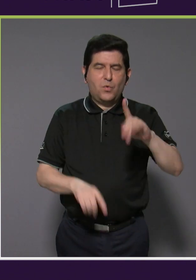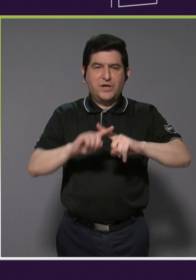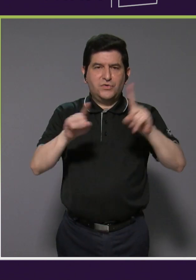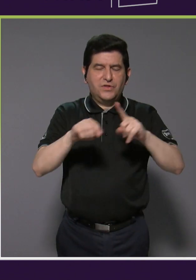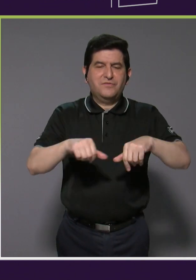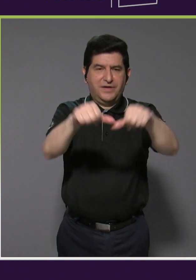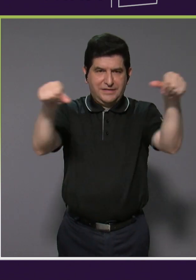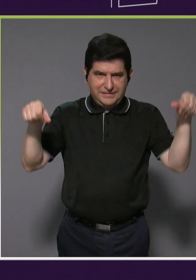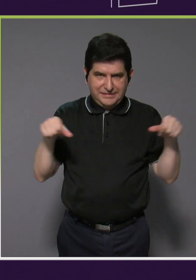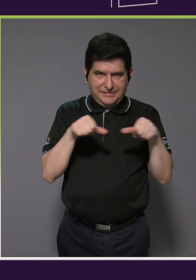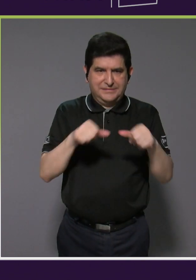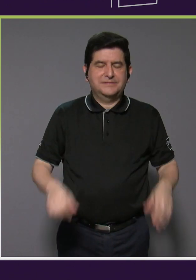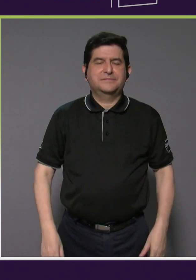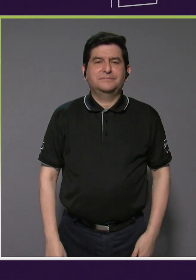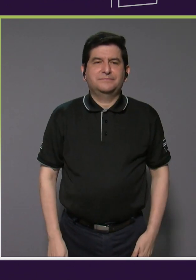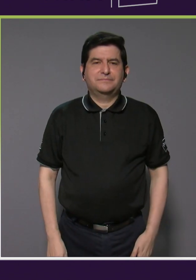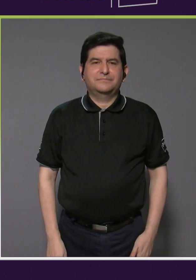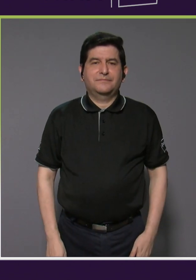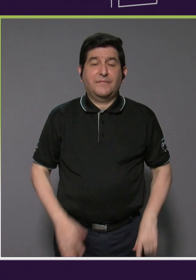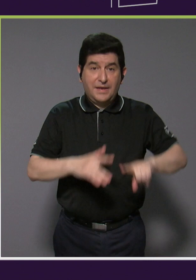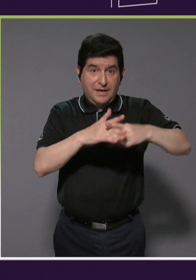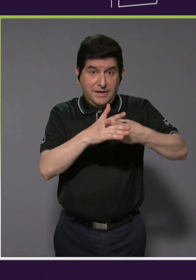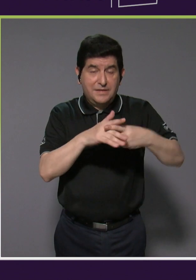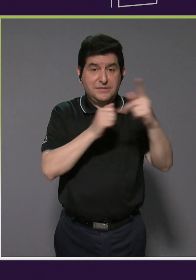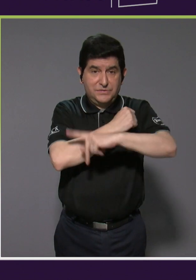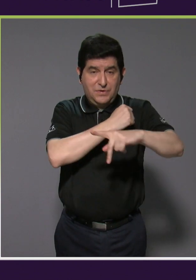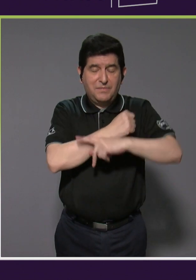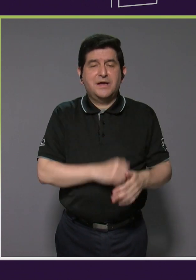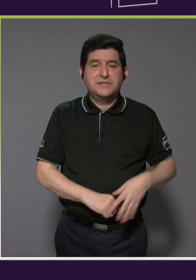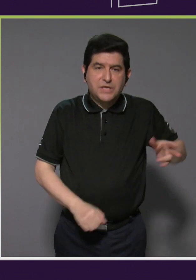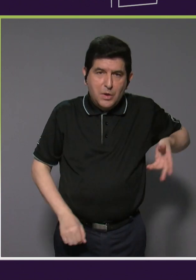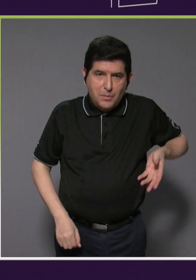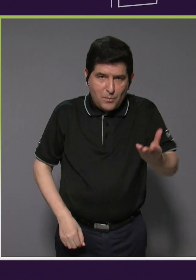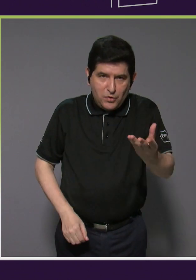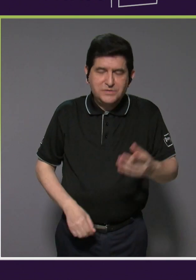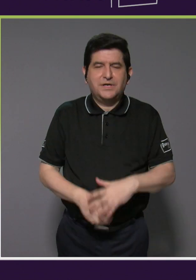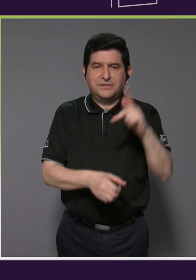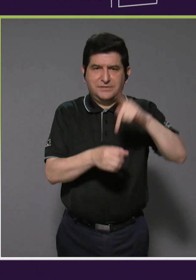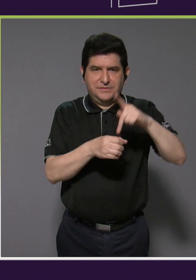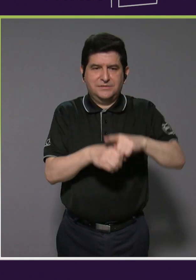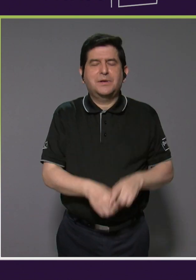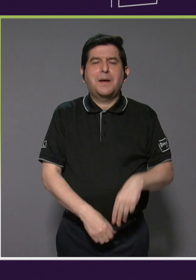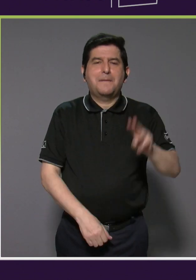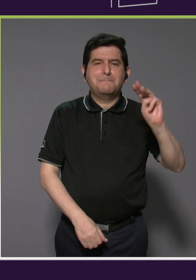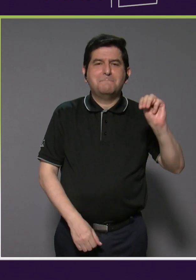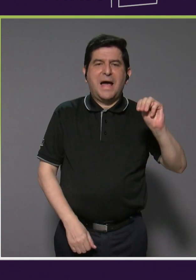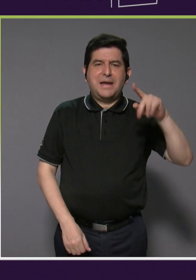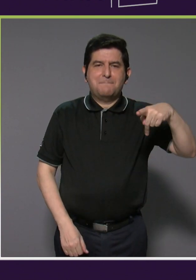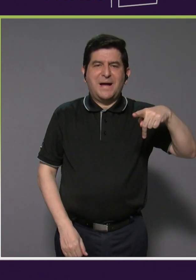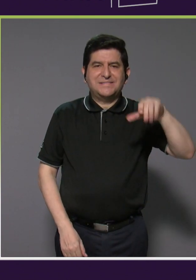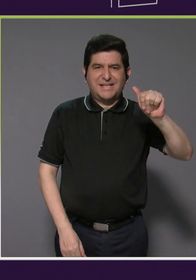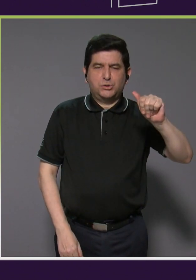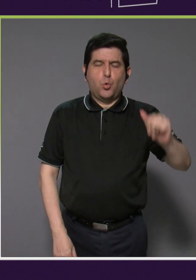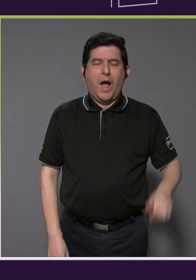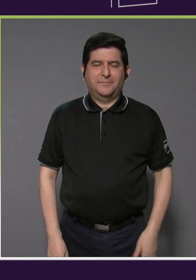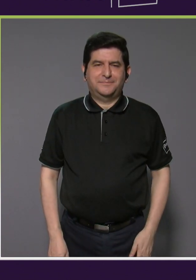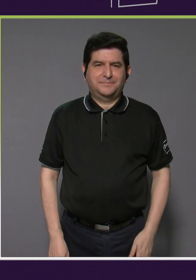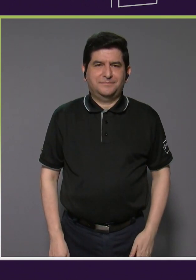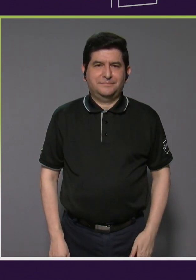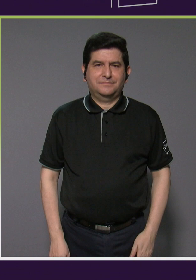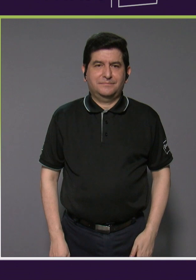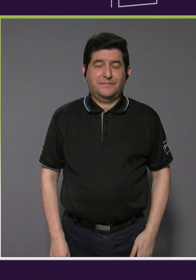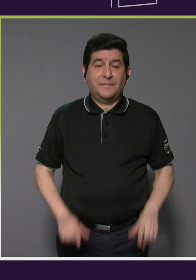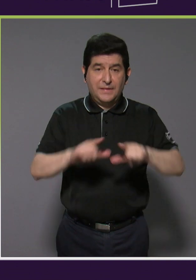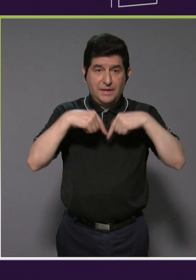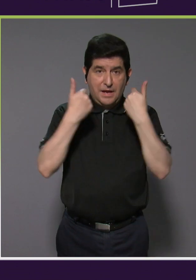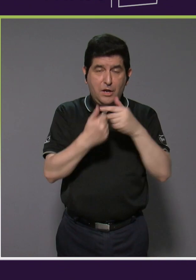disciplinas distintas. Será el debut del país en la disciplina de bochas con la participación de Maripaz Astúa. También la delegación